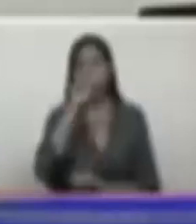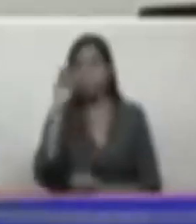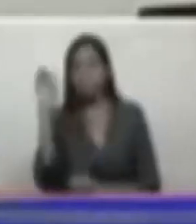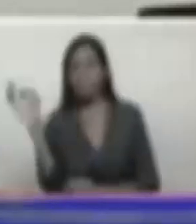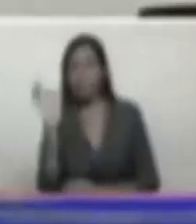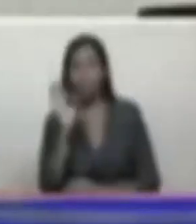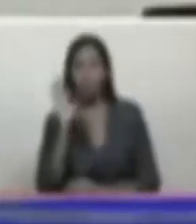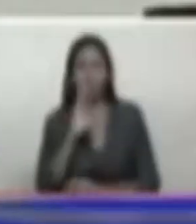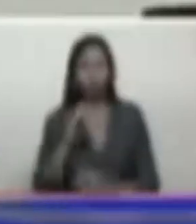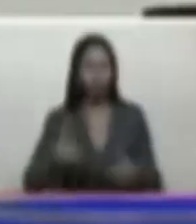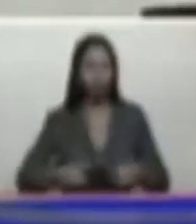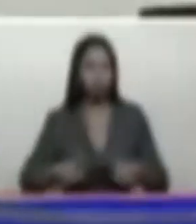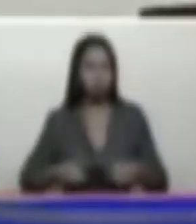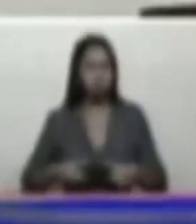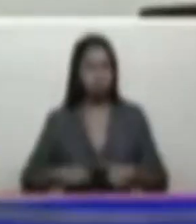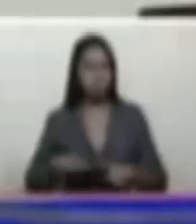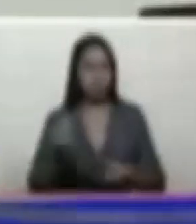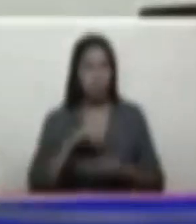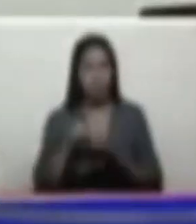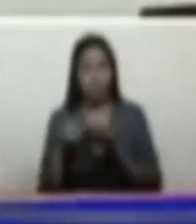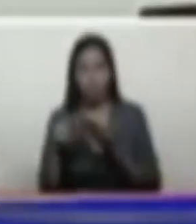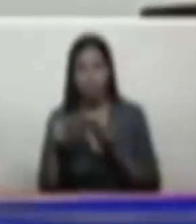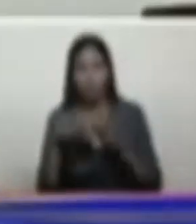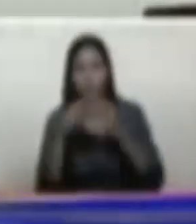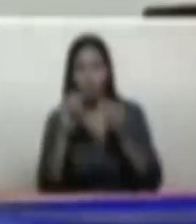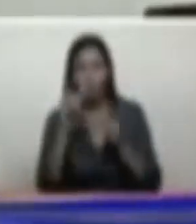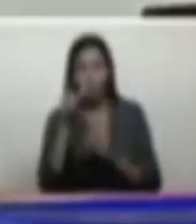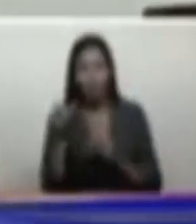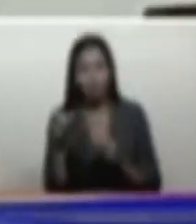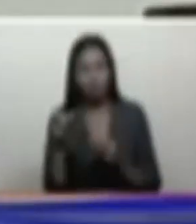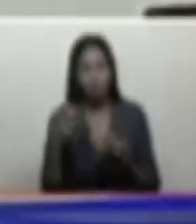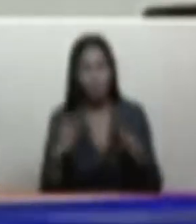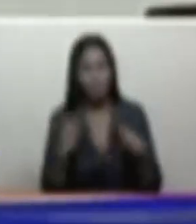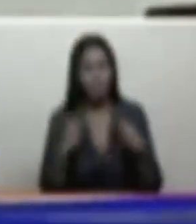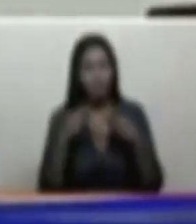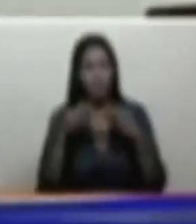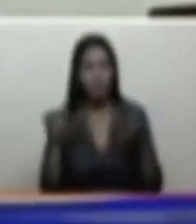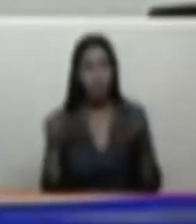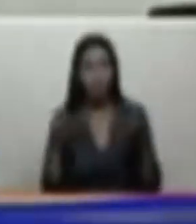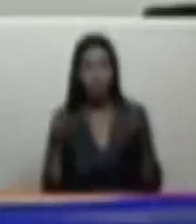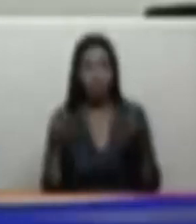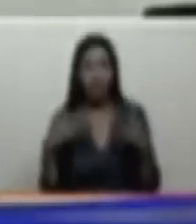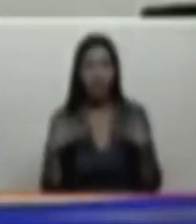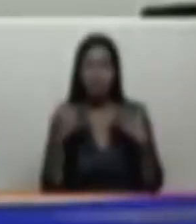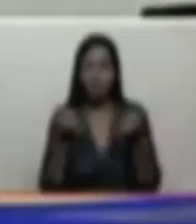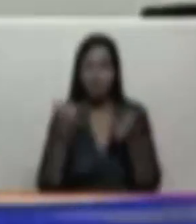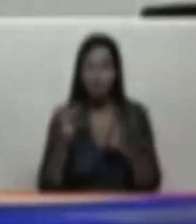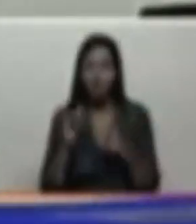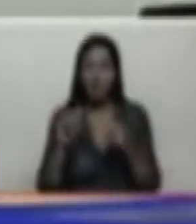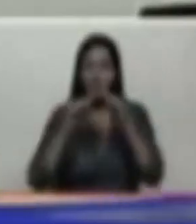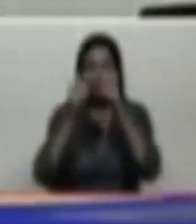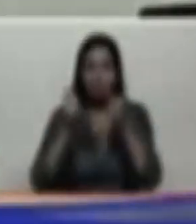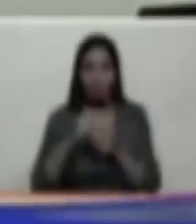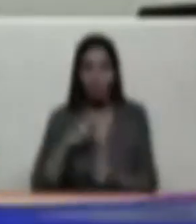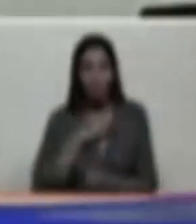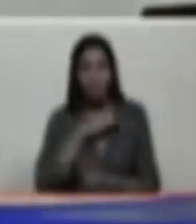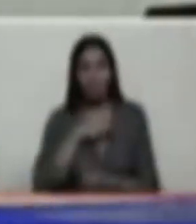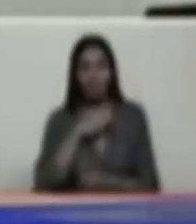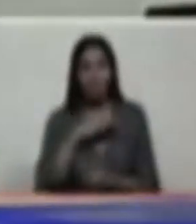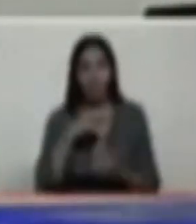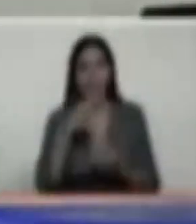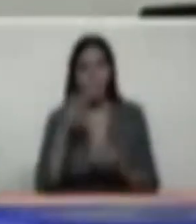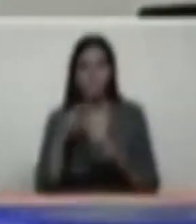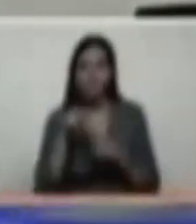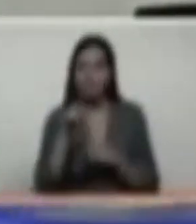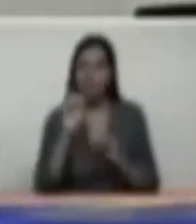puesto empeño con todos los actores que hacen vida en el sistema público nacional de salud y en el sistema de emisiones y grandes misiones para lograr